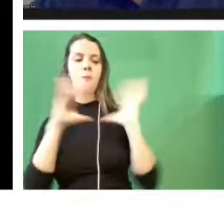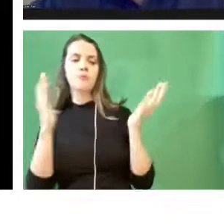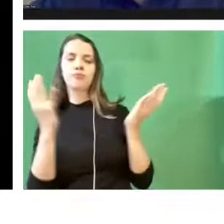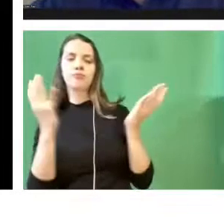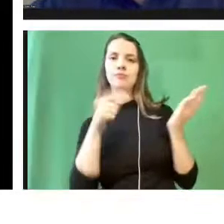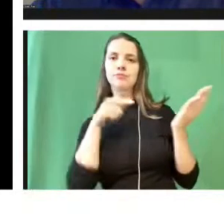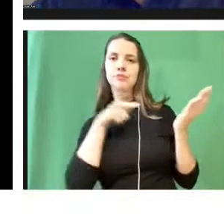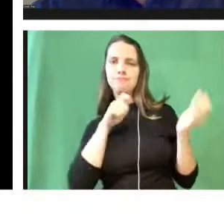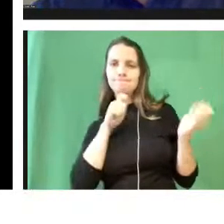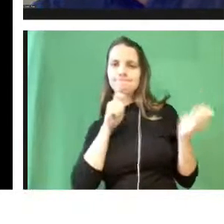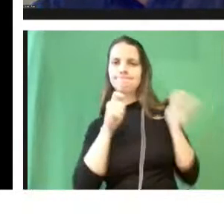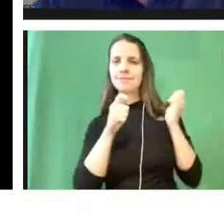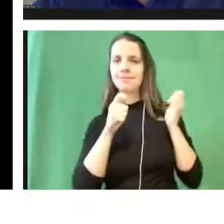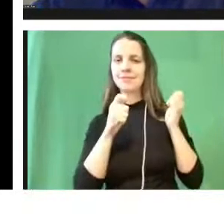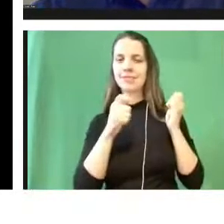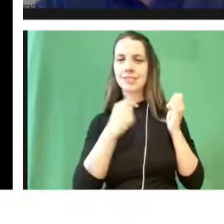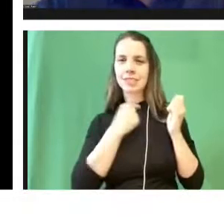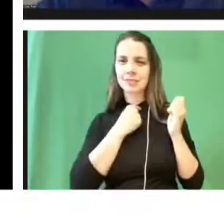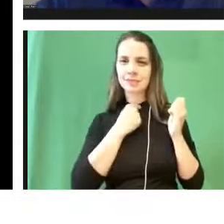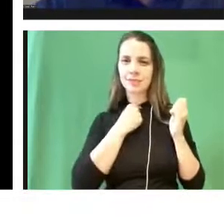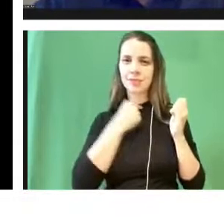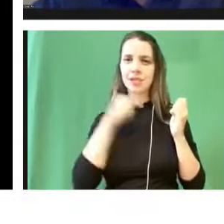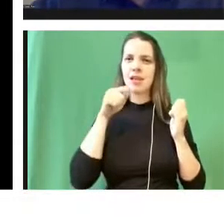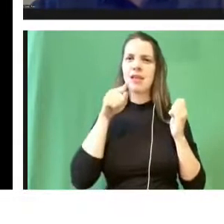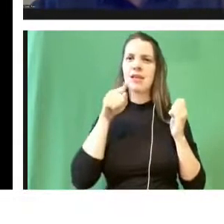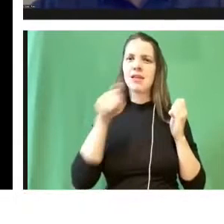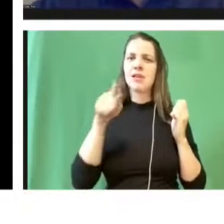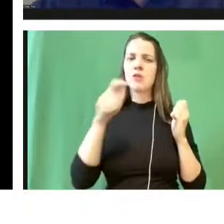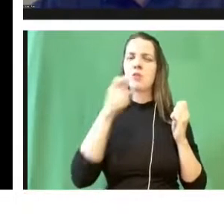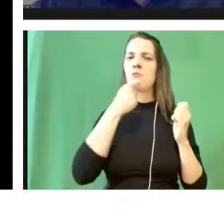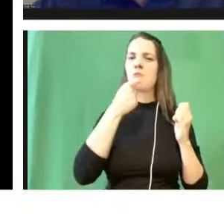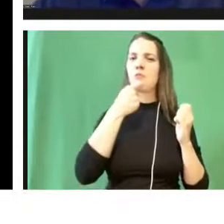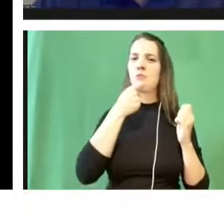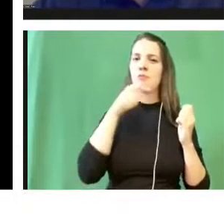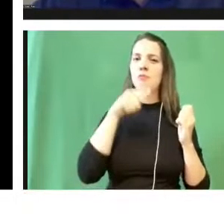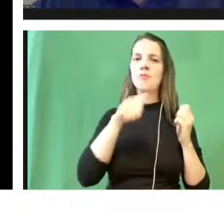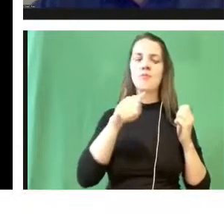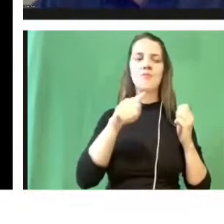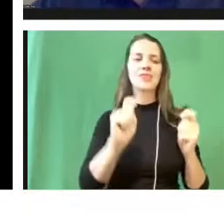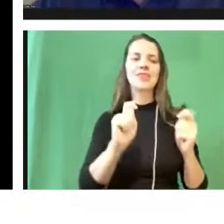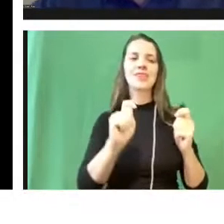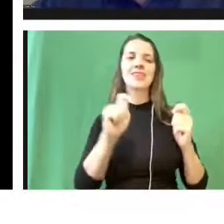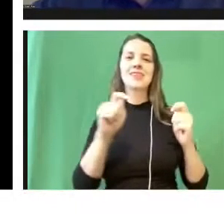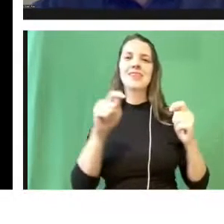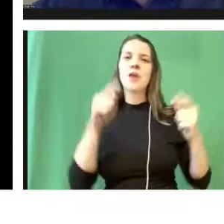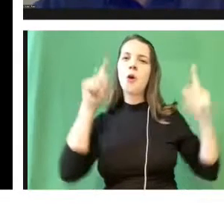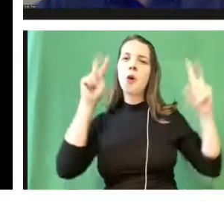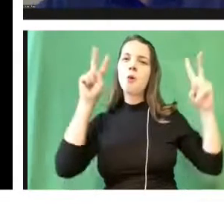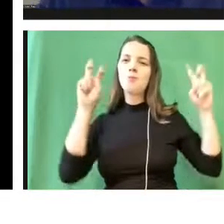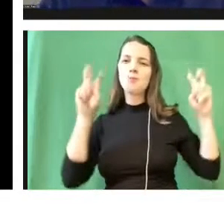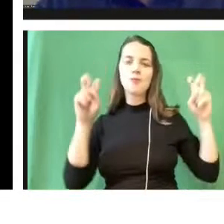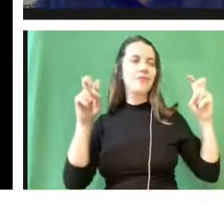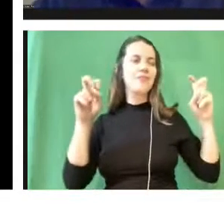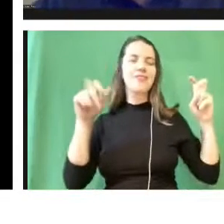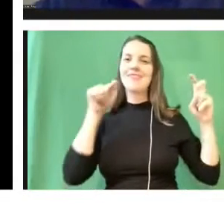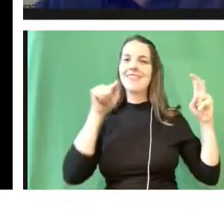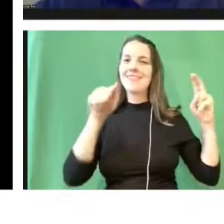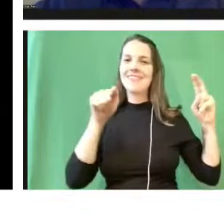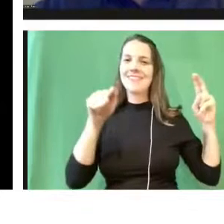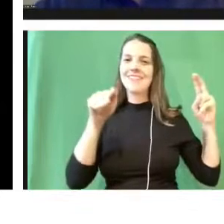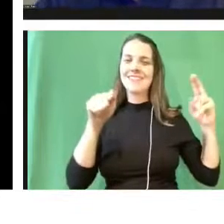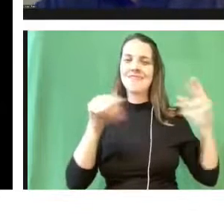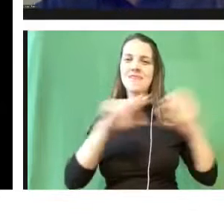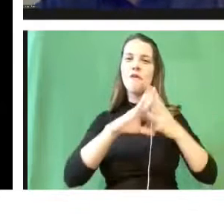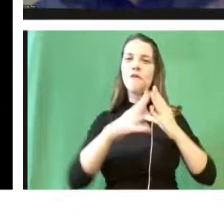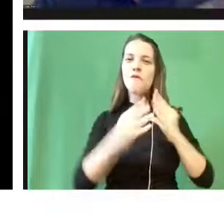basa dentro de la línea estratégica de intercambio de buenas prácticas y en el área temática de urbanismo, edificación y un vínculo directo